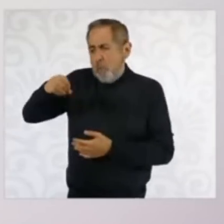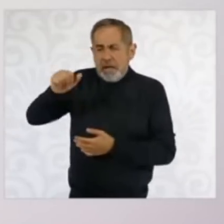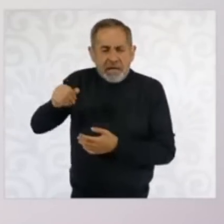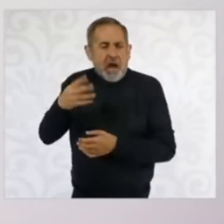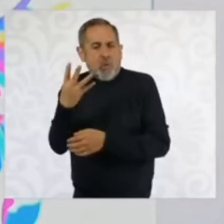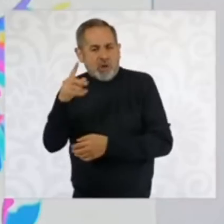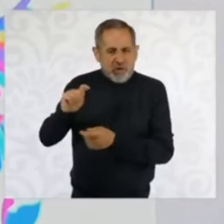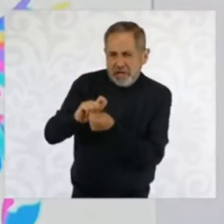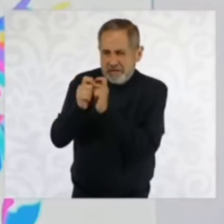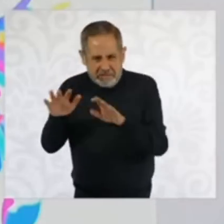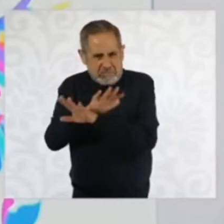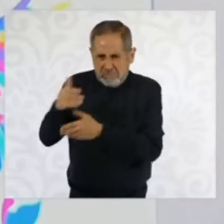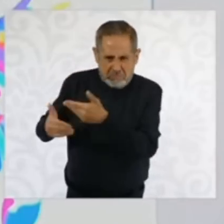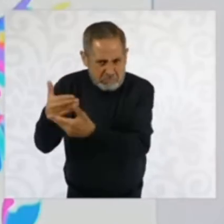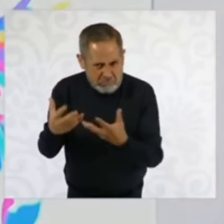Cuarta Transformación.